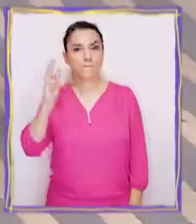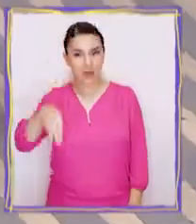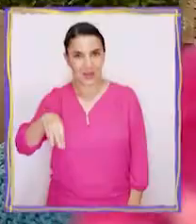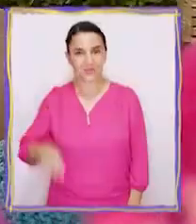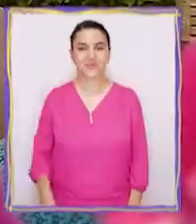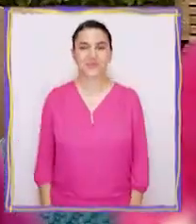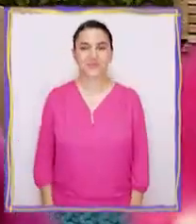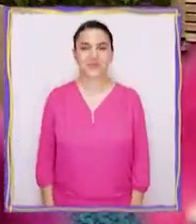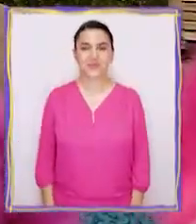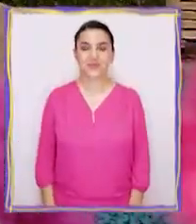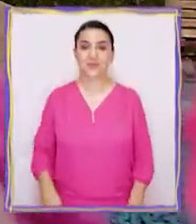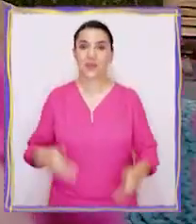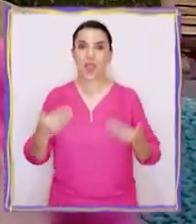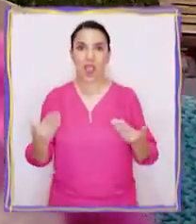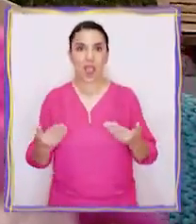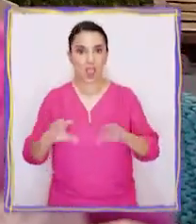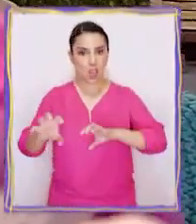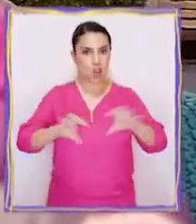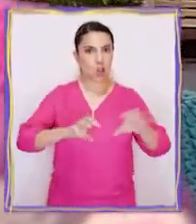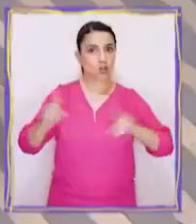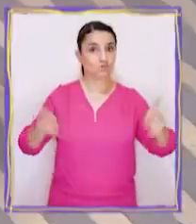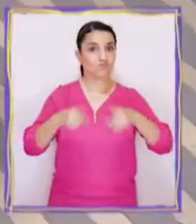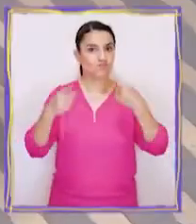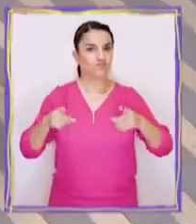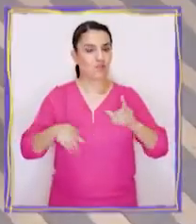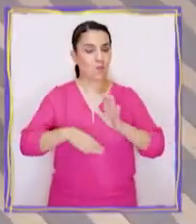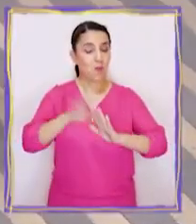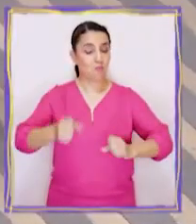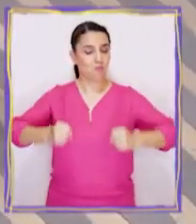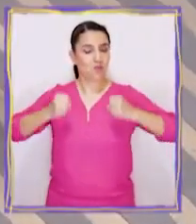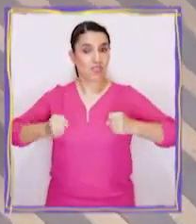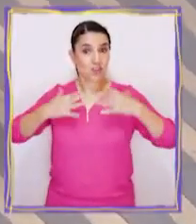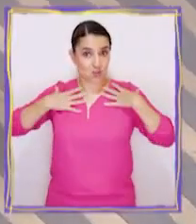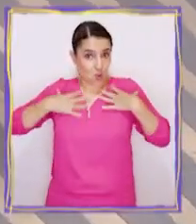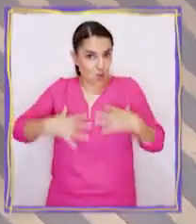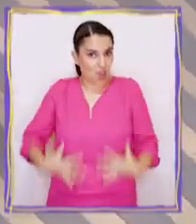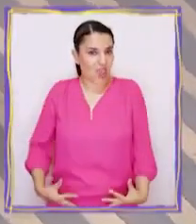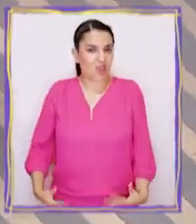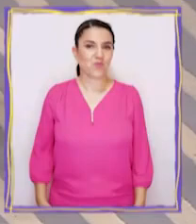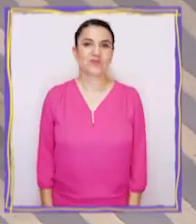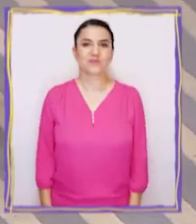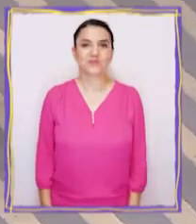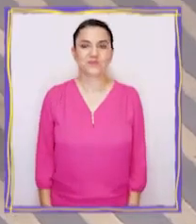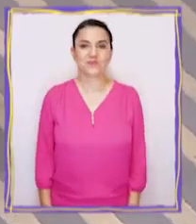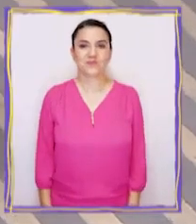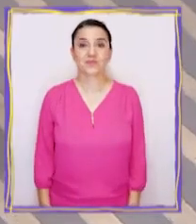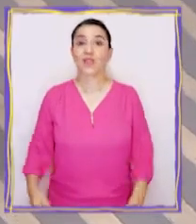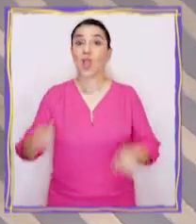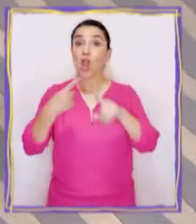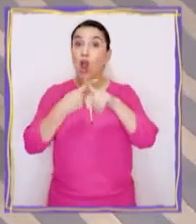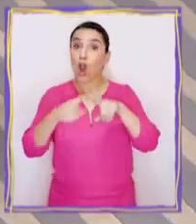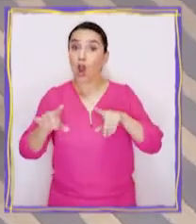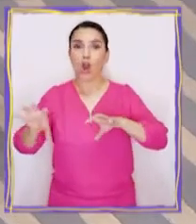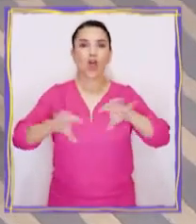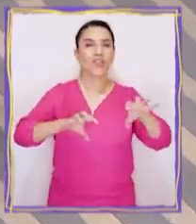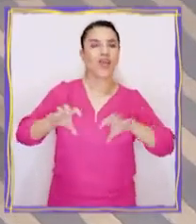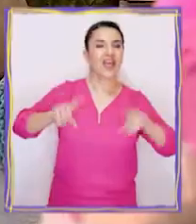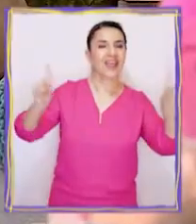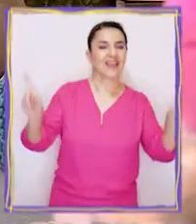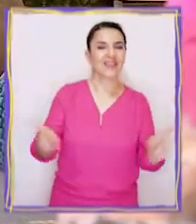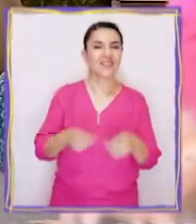pling. Y tenemos un instrumento muy poderoso nosotros en nuestro cuerpo. Y otro